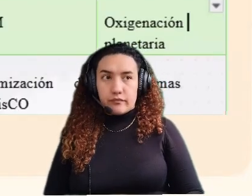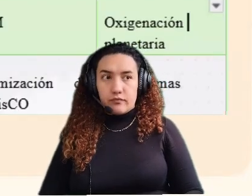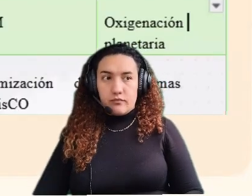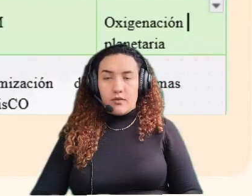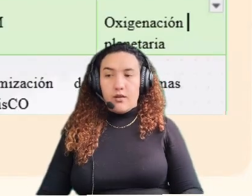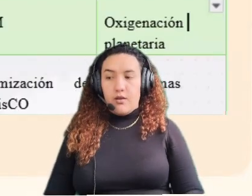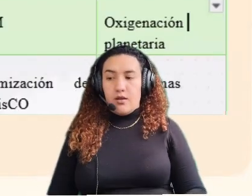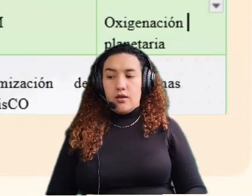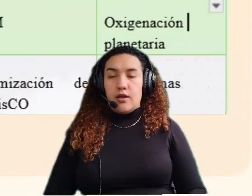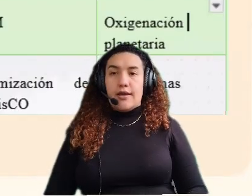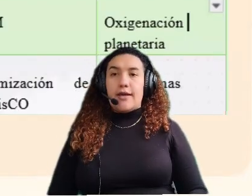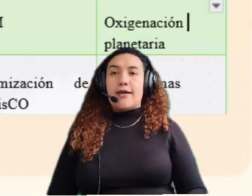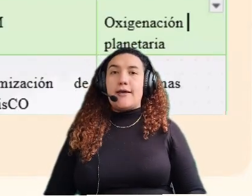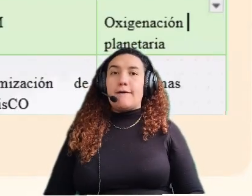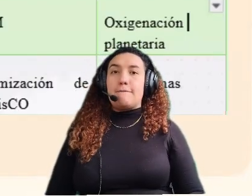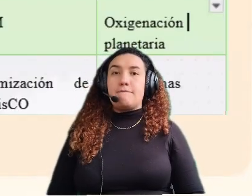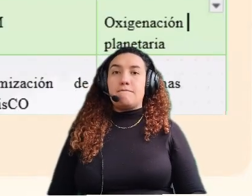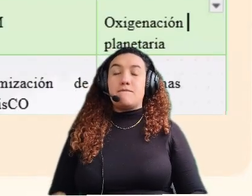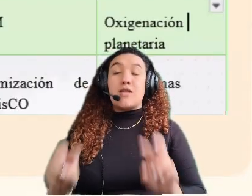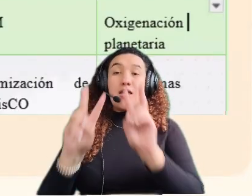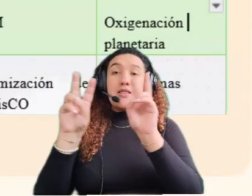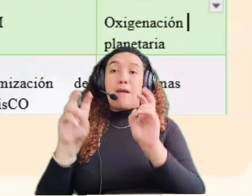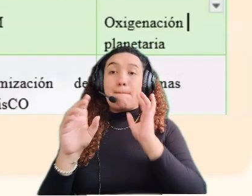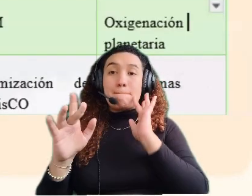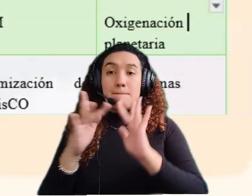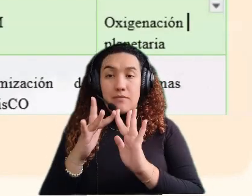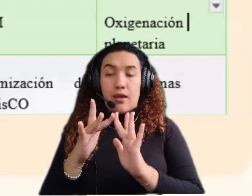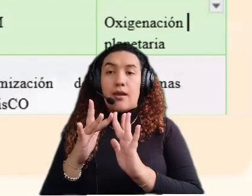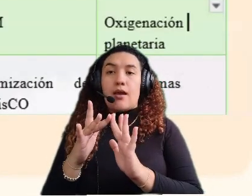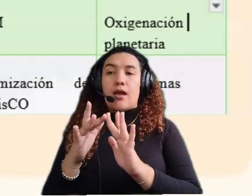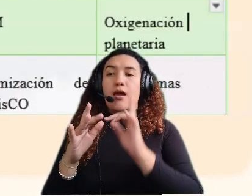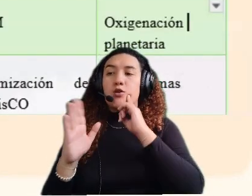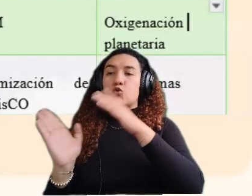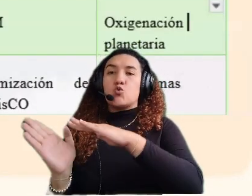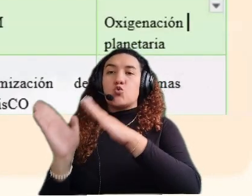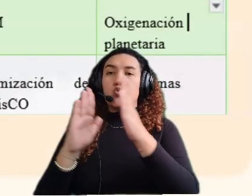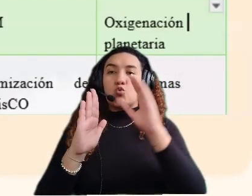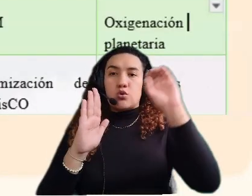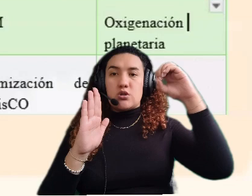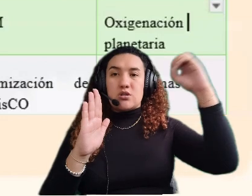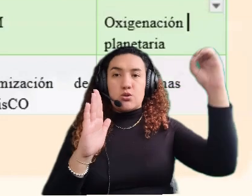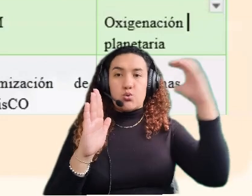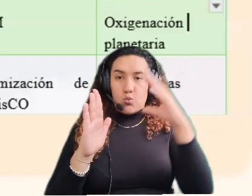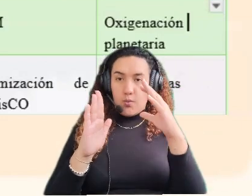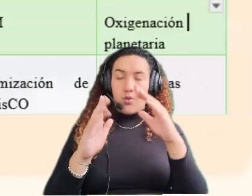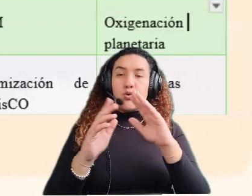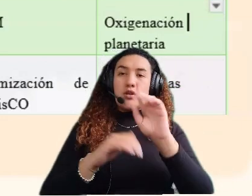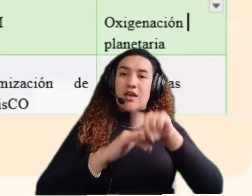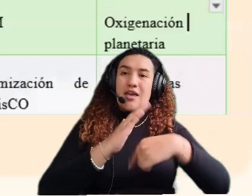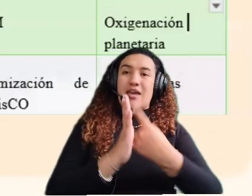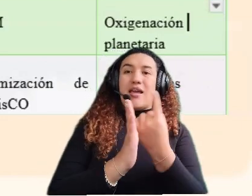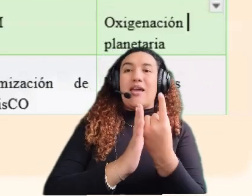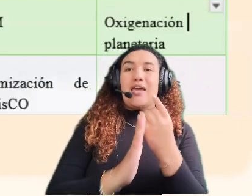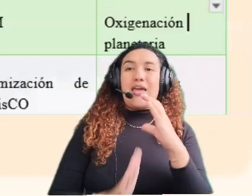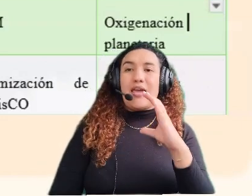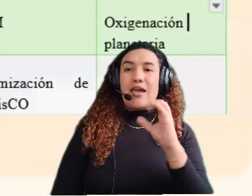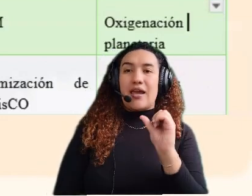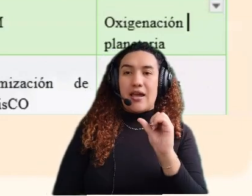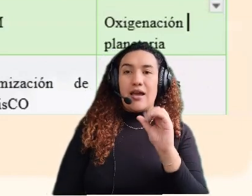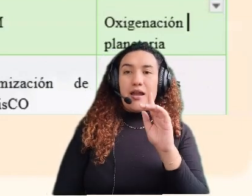Investigaciones también que abordaban los procesos celulares como cloroplasto, la fase luminosa, ciclo de